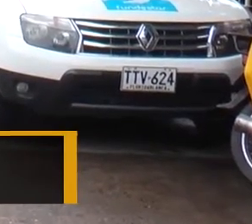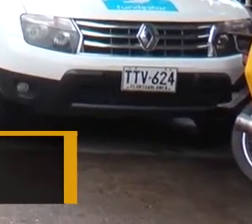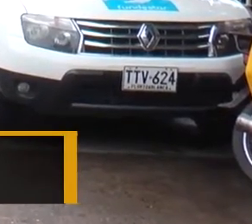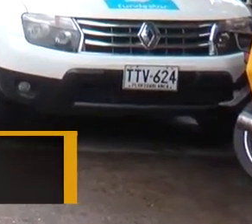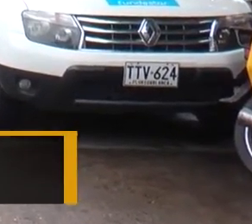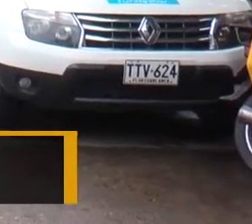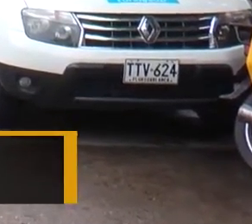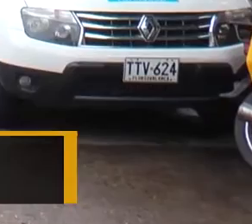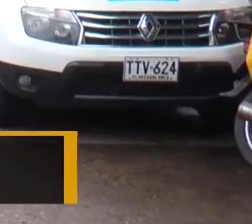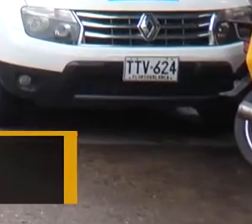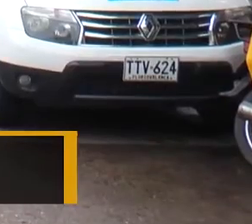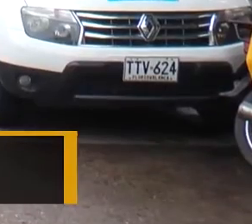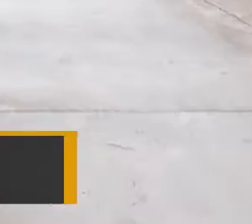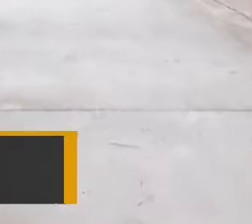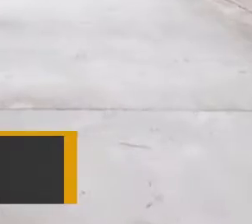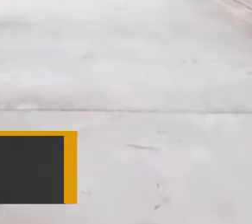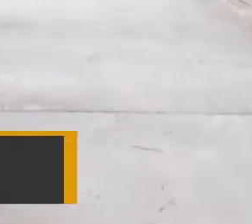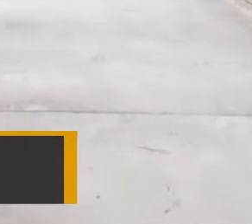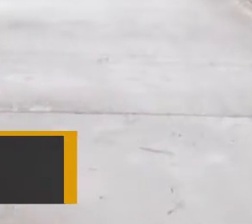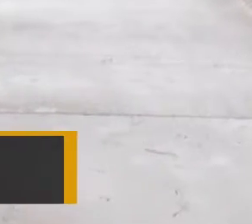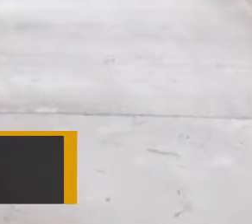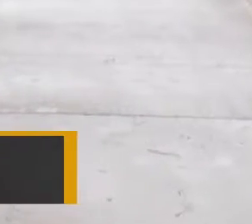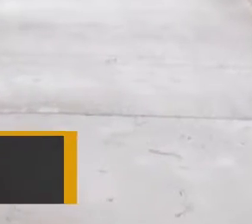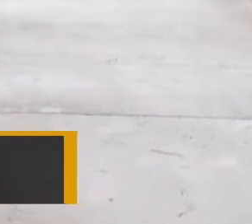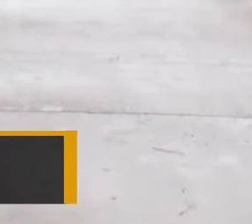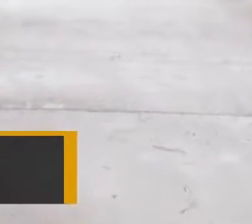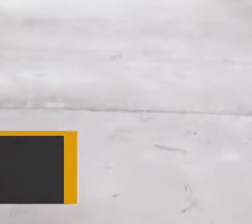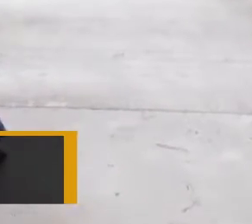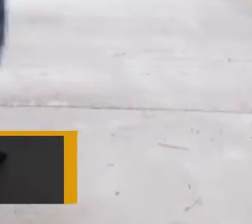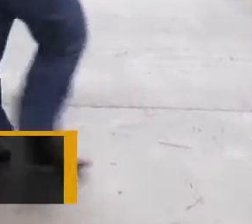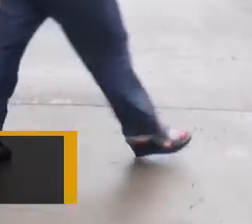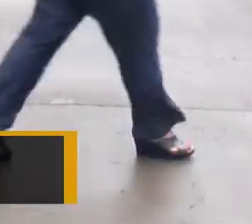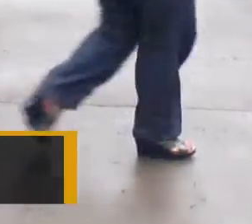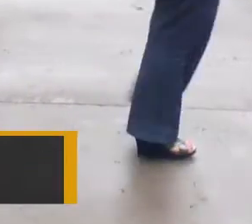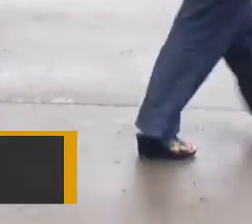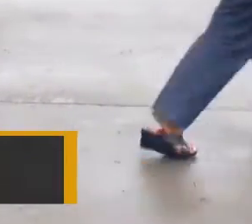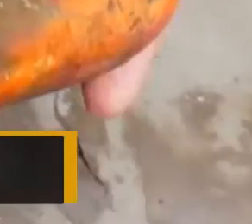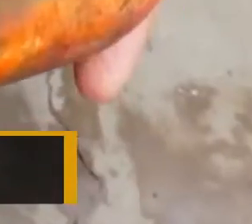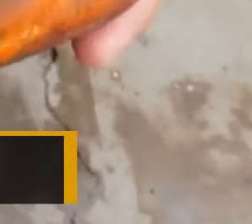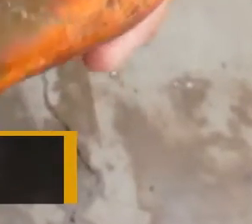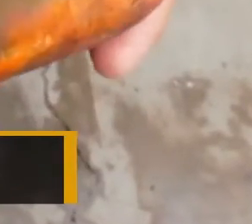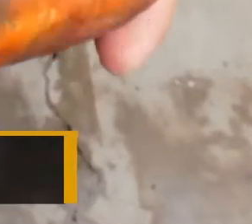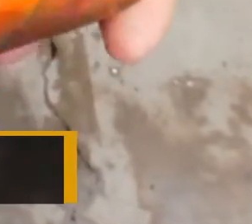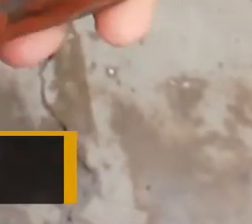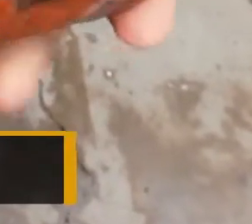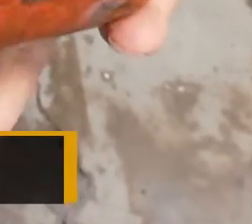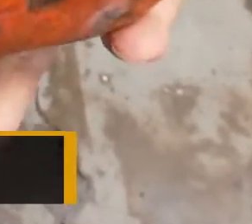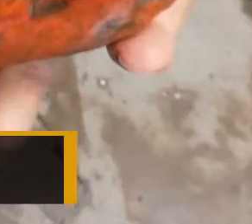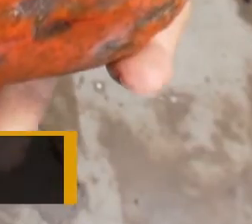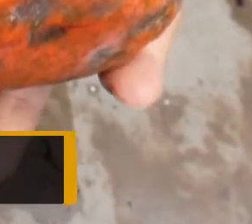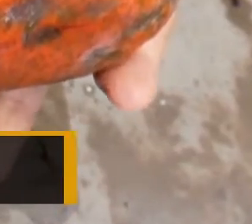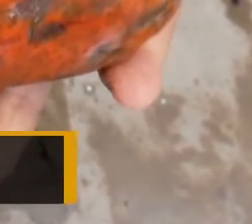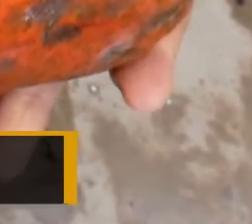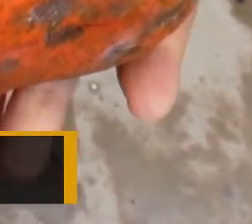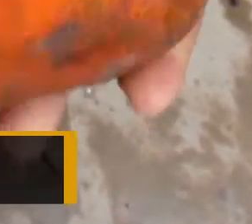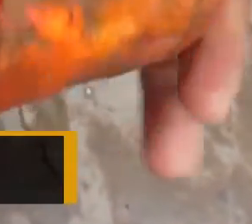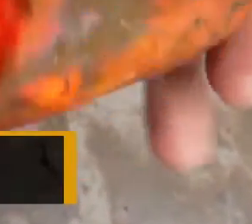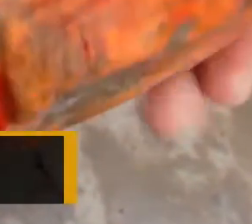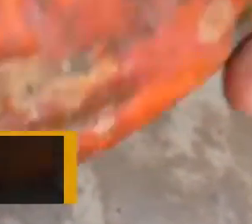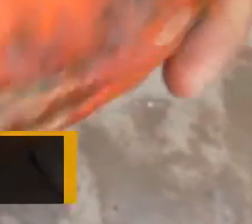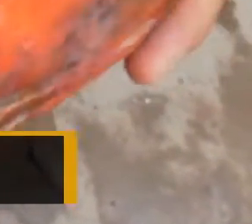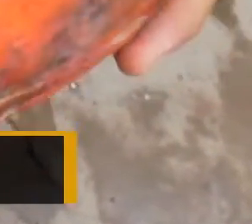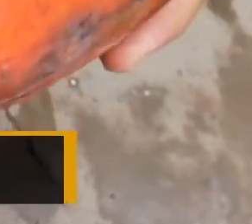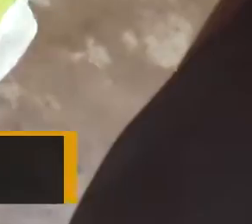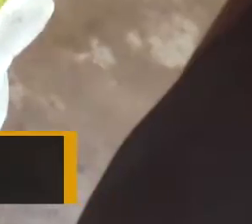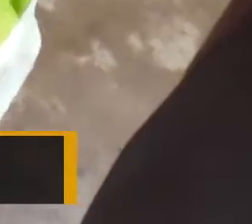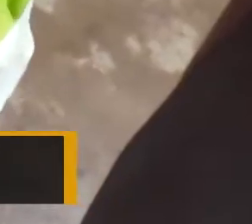condiciones y calidades en las que se entregan los mercados para los hogares infantiles del ICBF, luego de conocer quejas como esta en las que se denuncia el mal